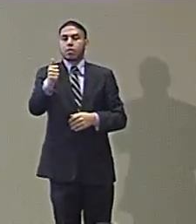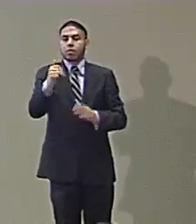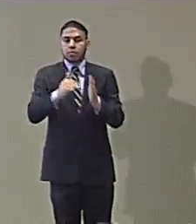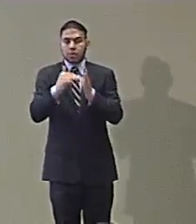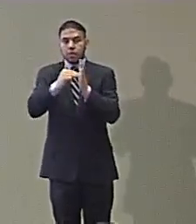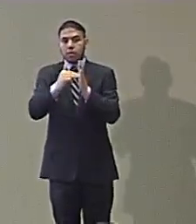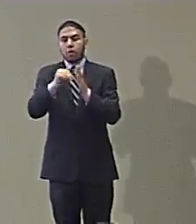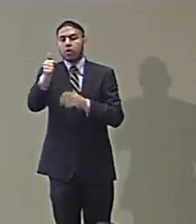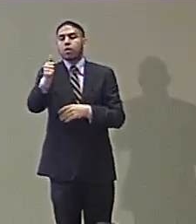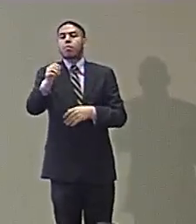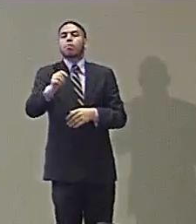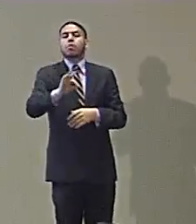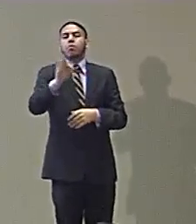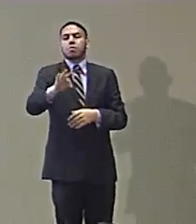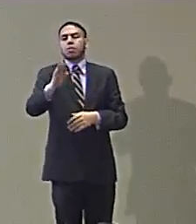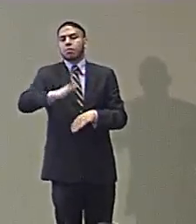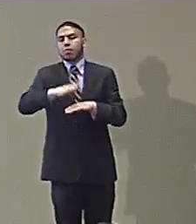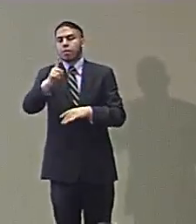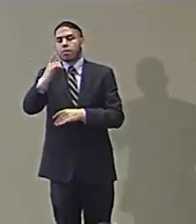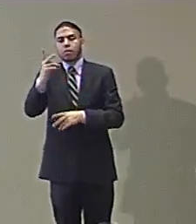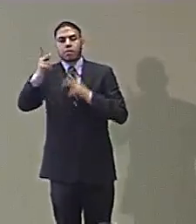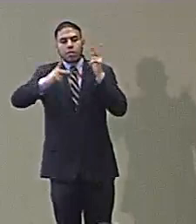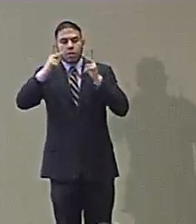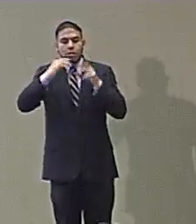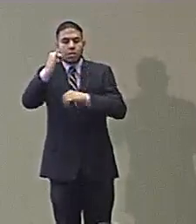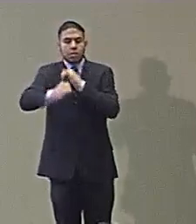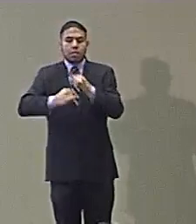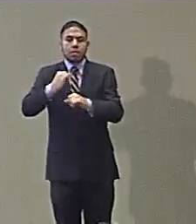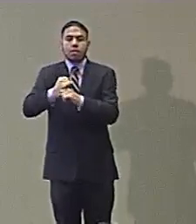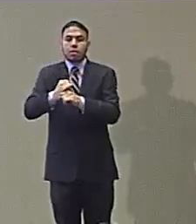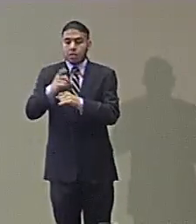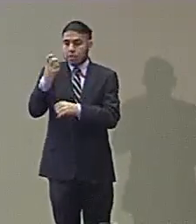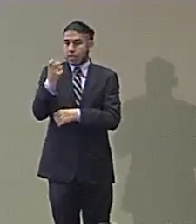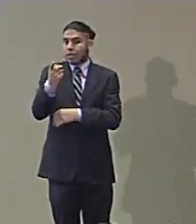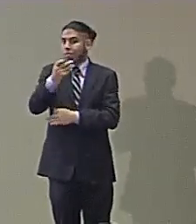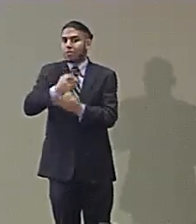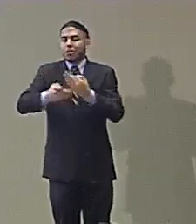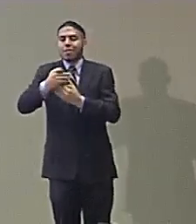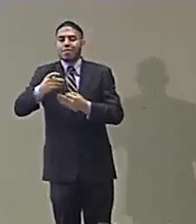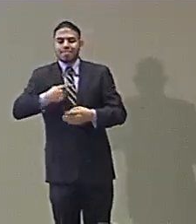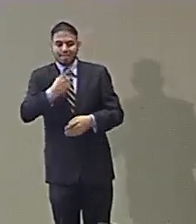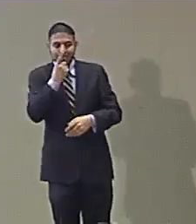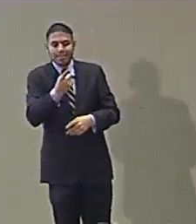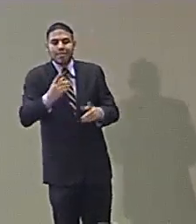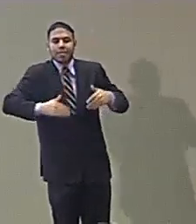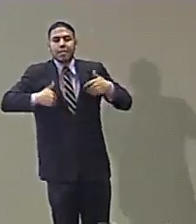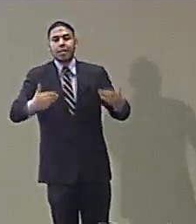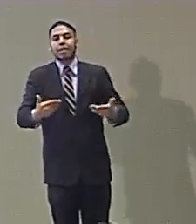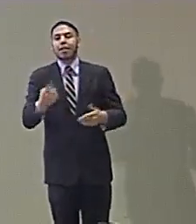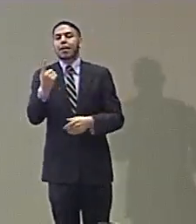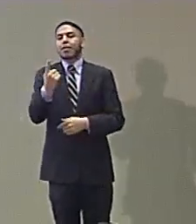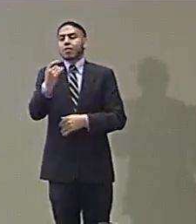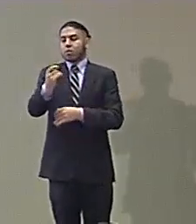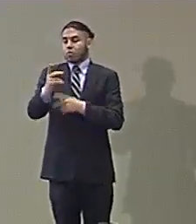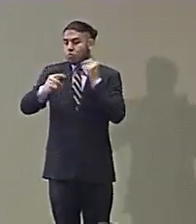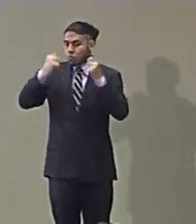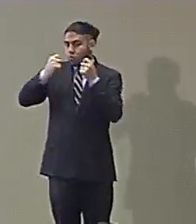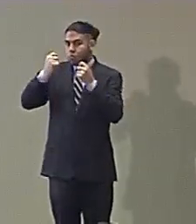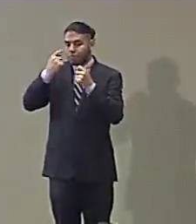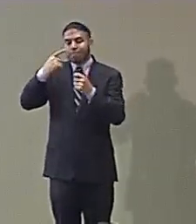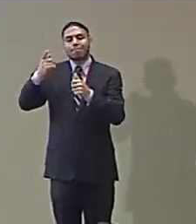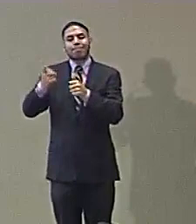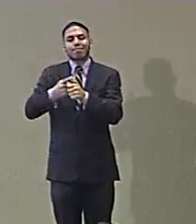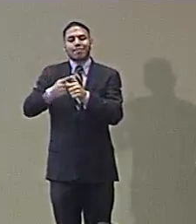fueron visitantes internacionales todo eso nos hace decir con confianza que el turismo se consolida como uno de los principales